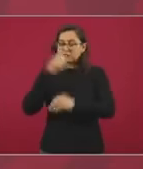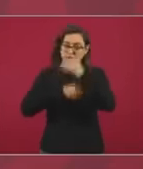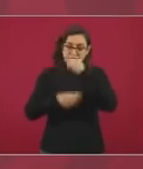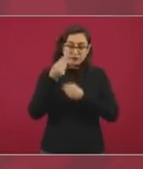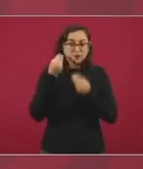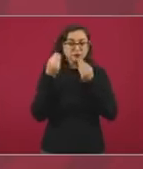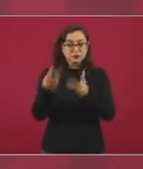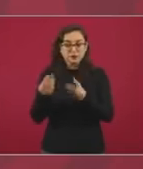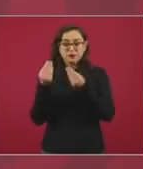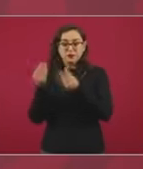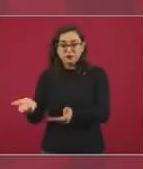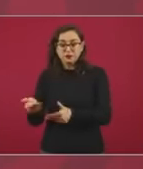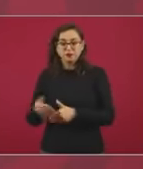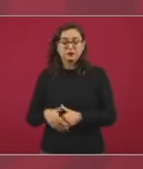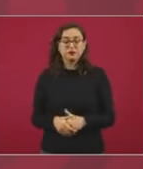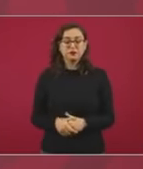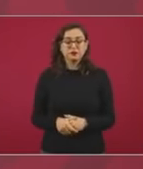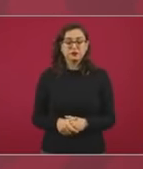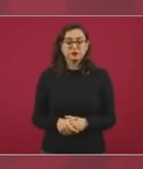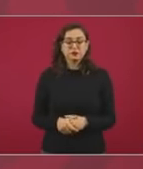alimentación,